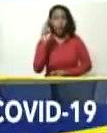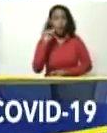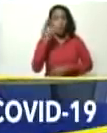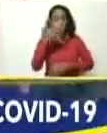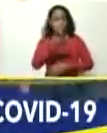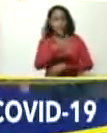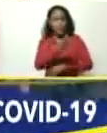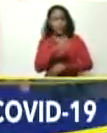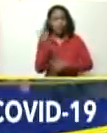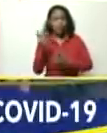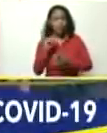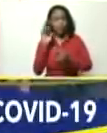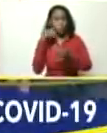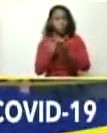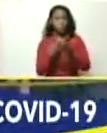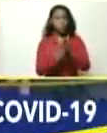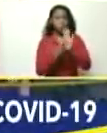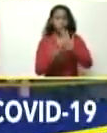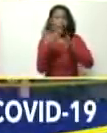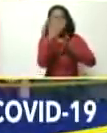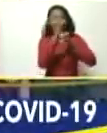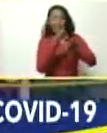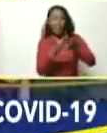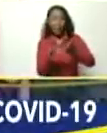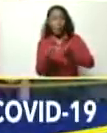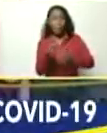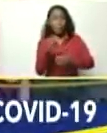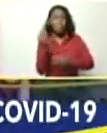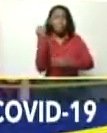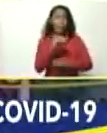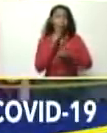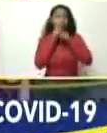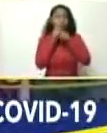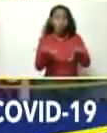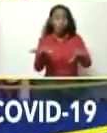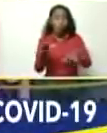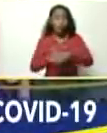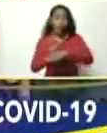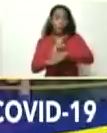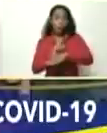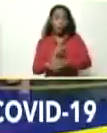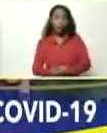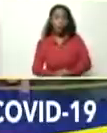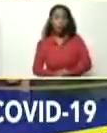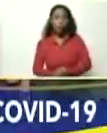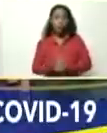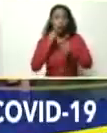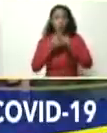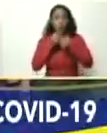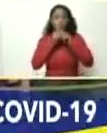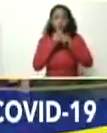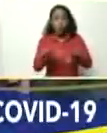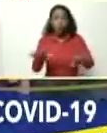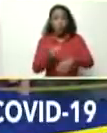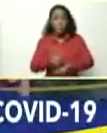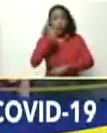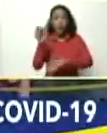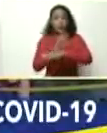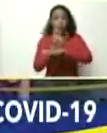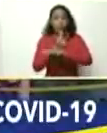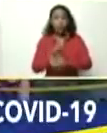pareciera presentar características de ser más contagiosa, de multiplicarse con más